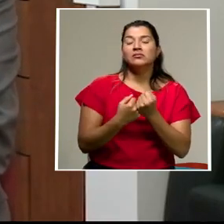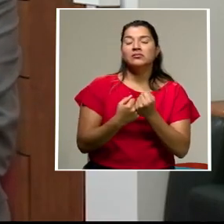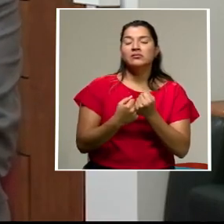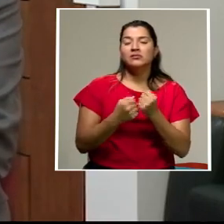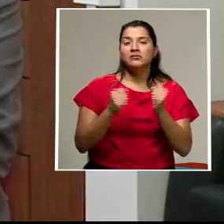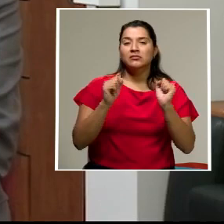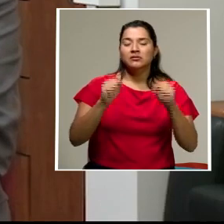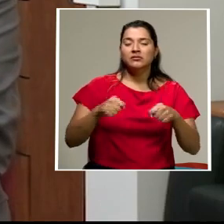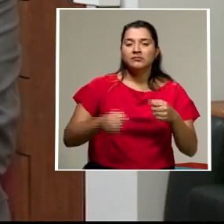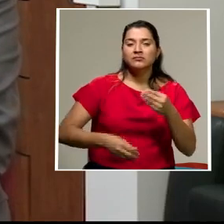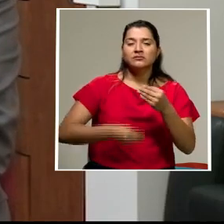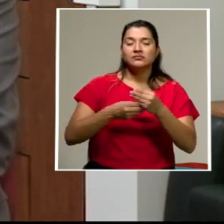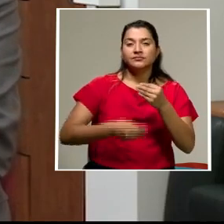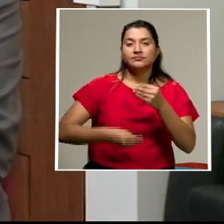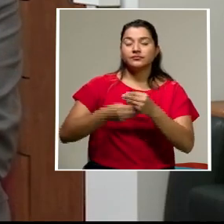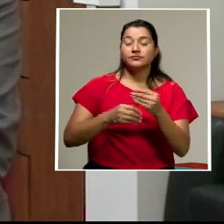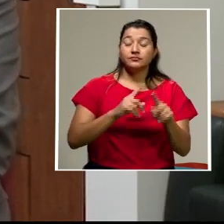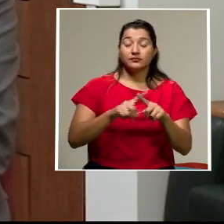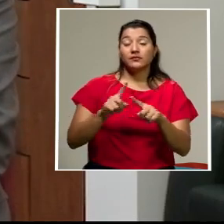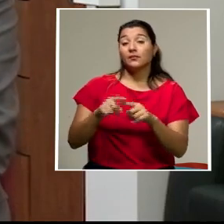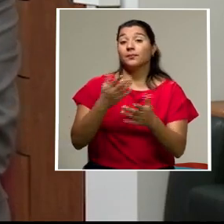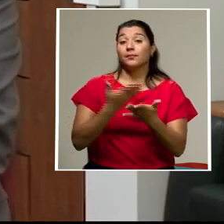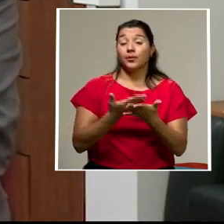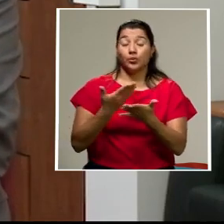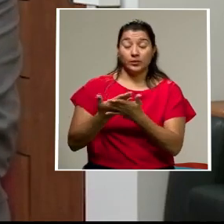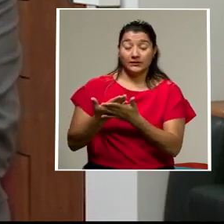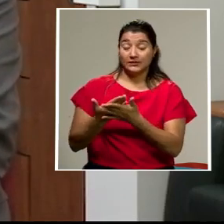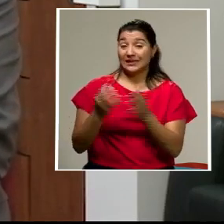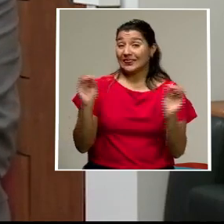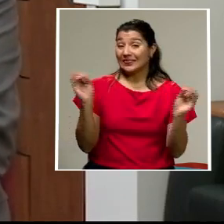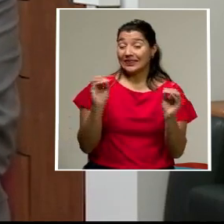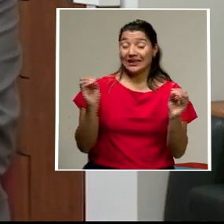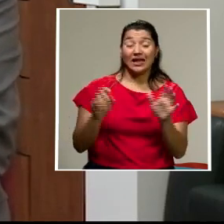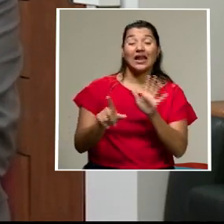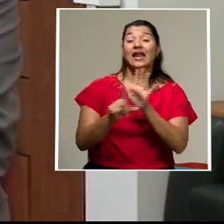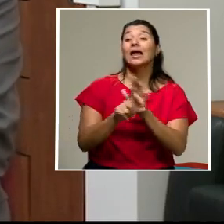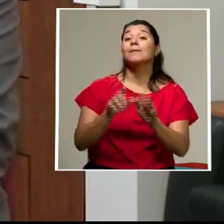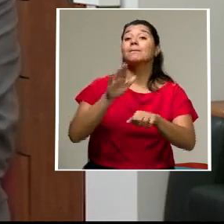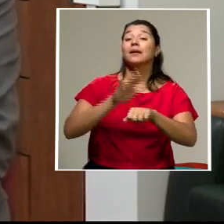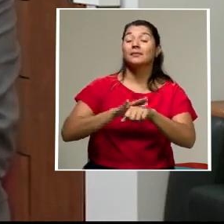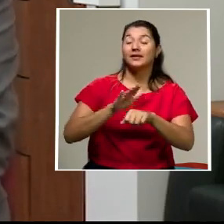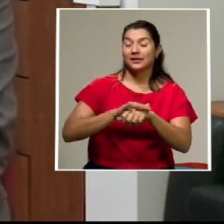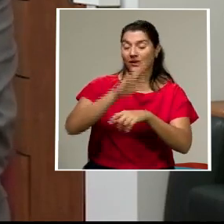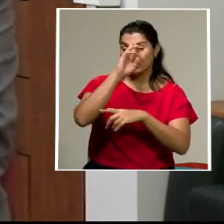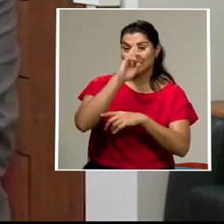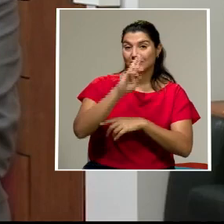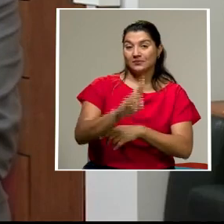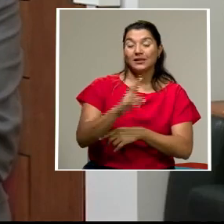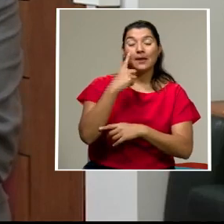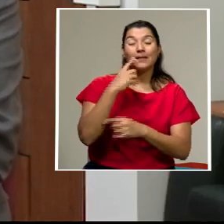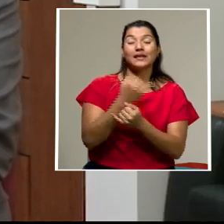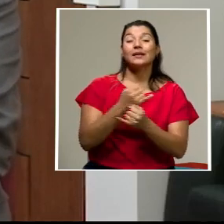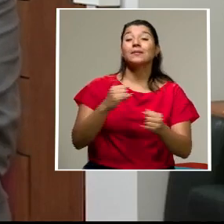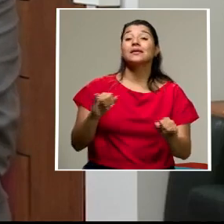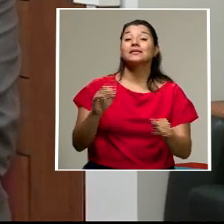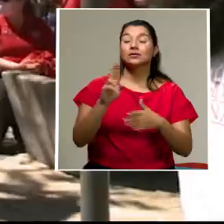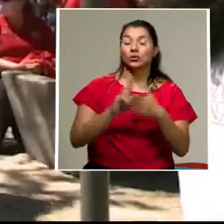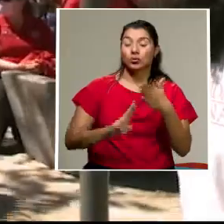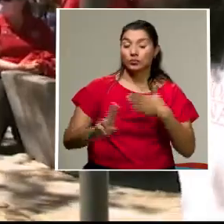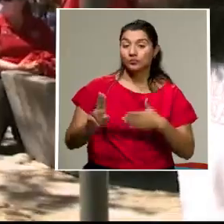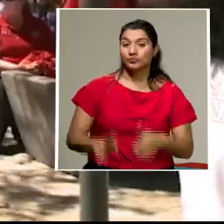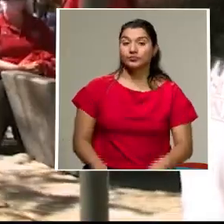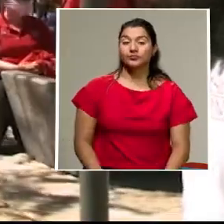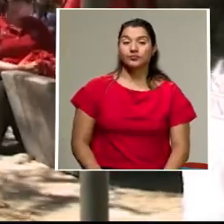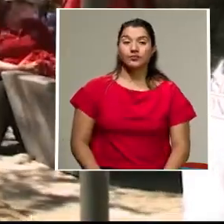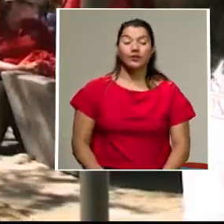serie de mociones que aún en el marco de la ley permitieran un respeto mínimo a la autonomía universitaria. No